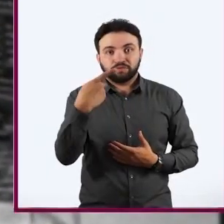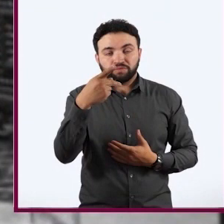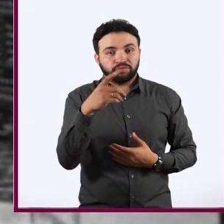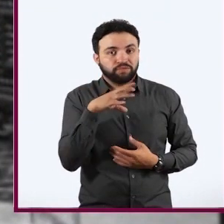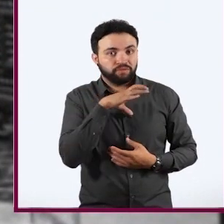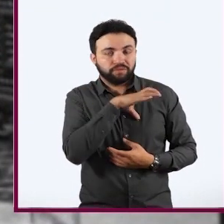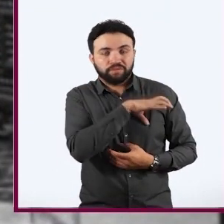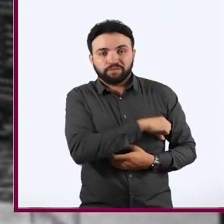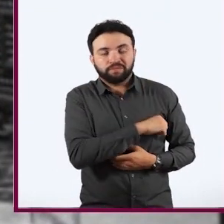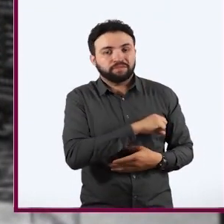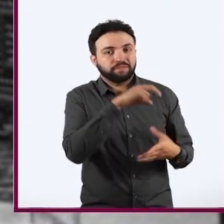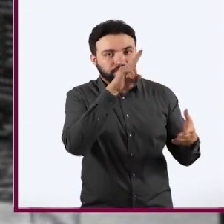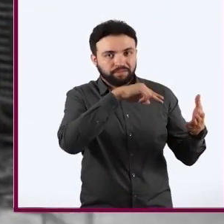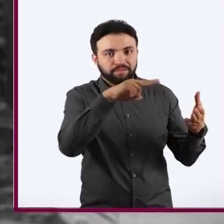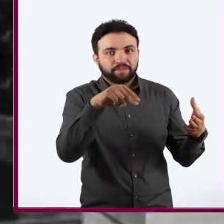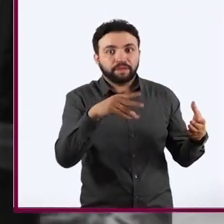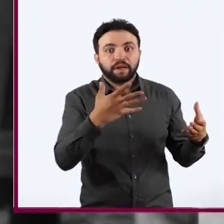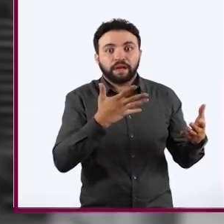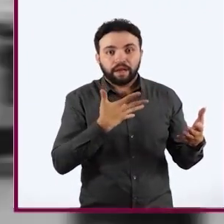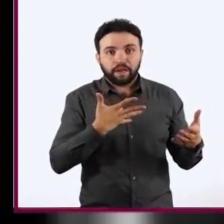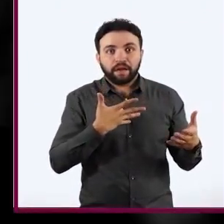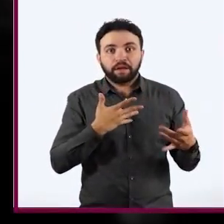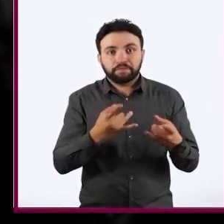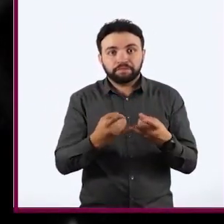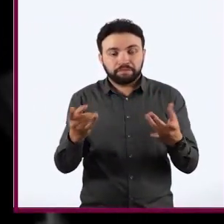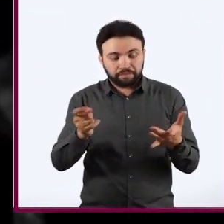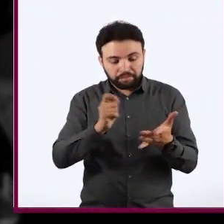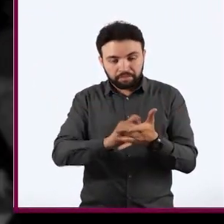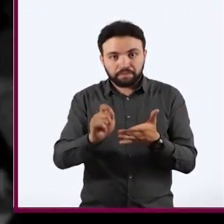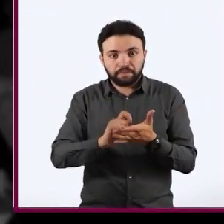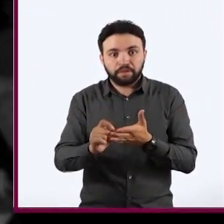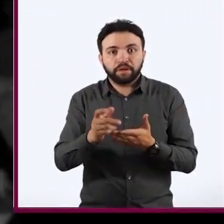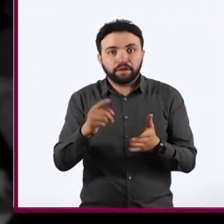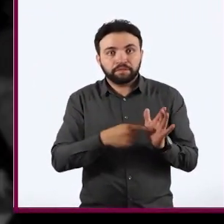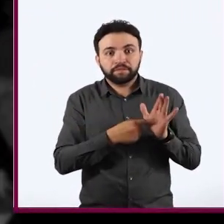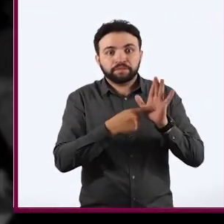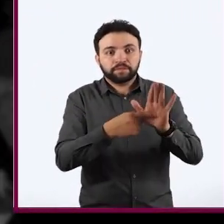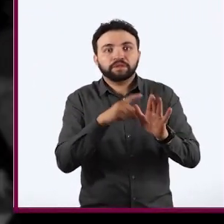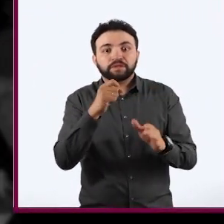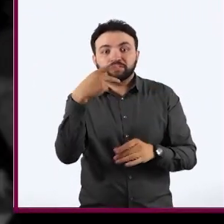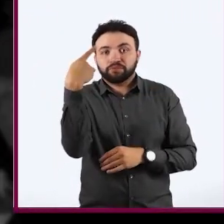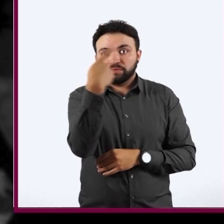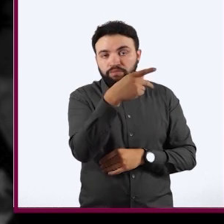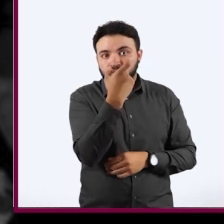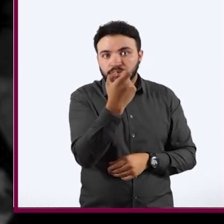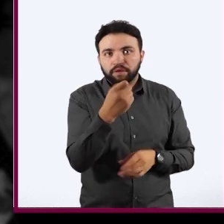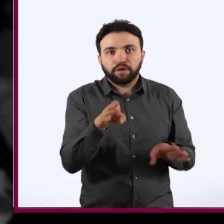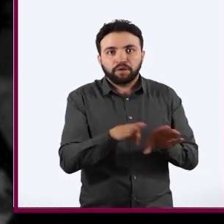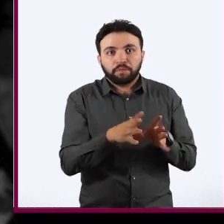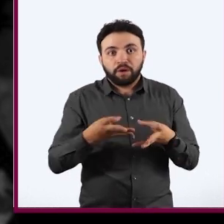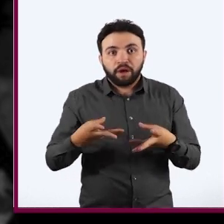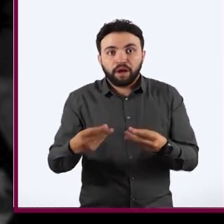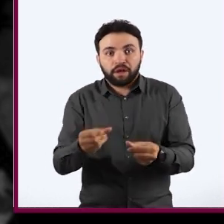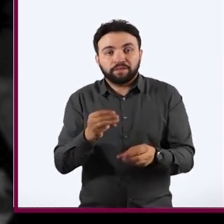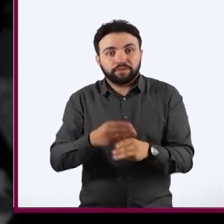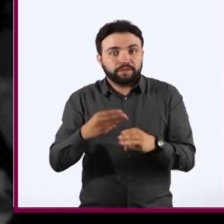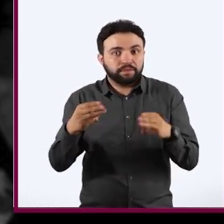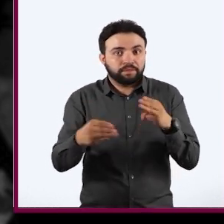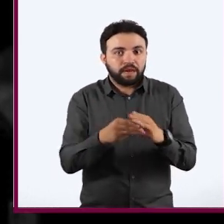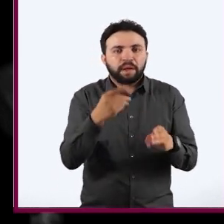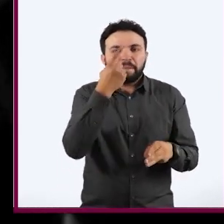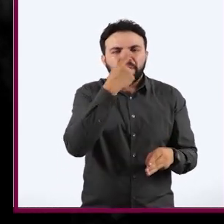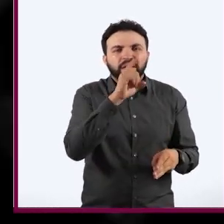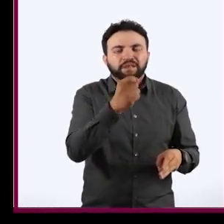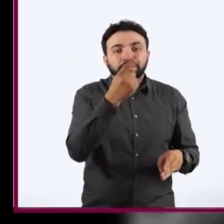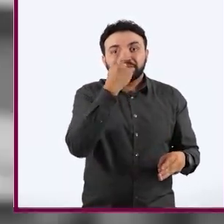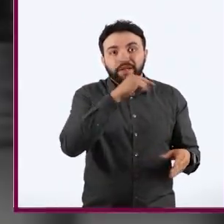No cabe duda de que su gran pasión era la pintura, pues existen documentos en los que se comprueba que todo su dinero se lo gastaba en materiales